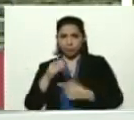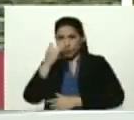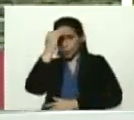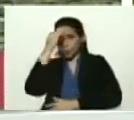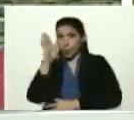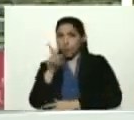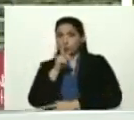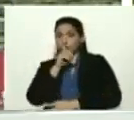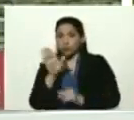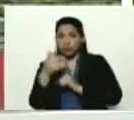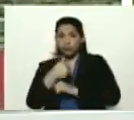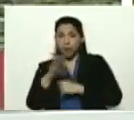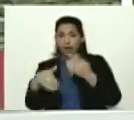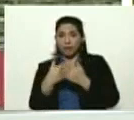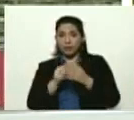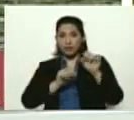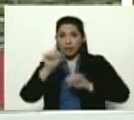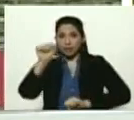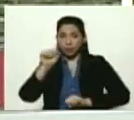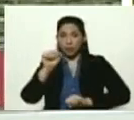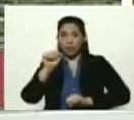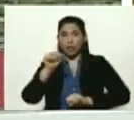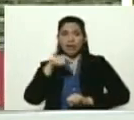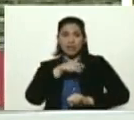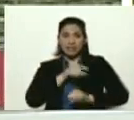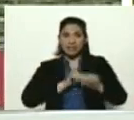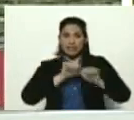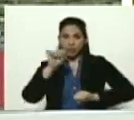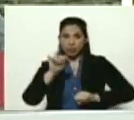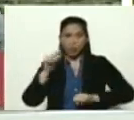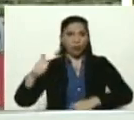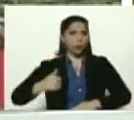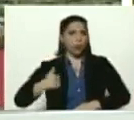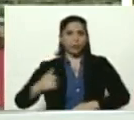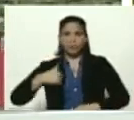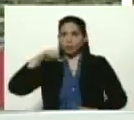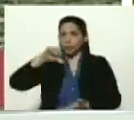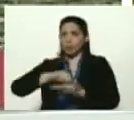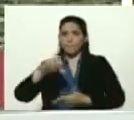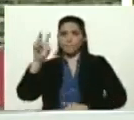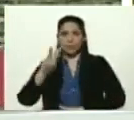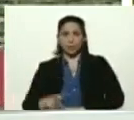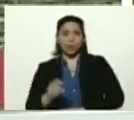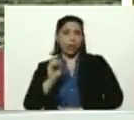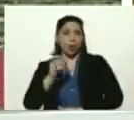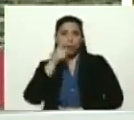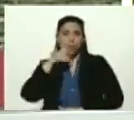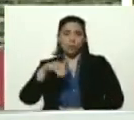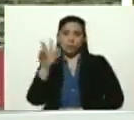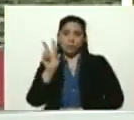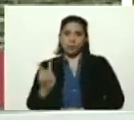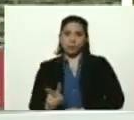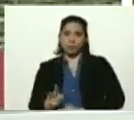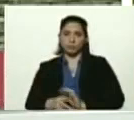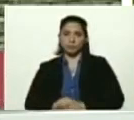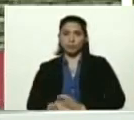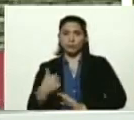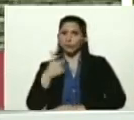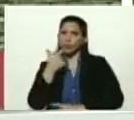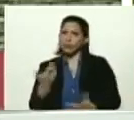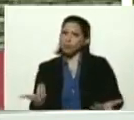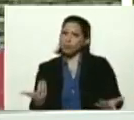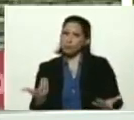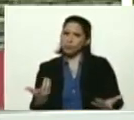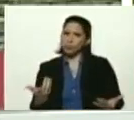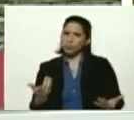Cristóbal, y de San Cristóbal el transporte para cualquier ciudad o pueblo de Venezuela. Yo digo,